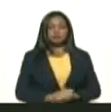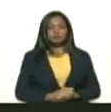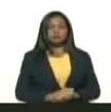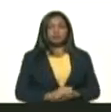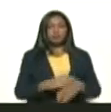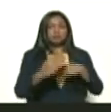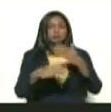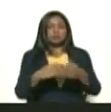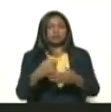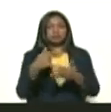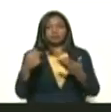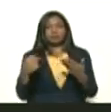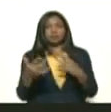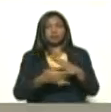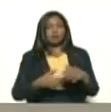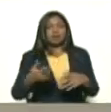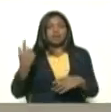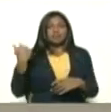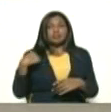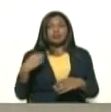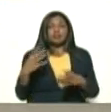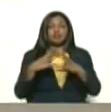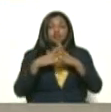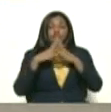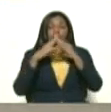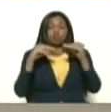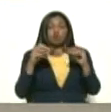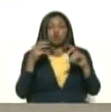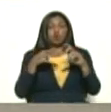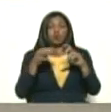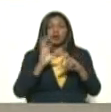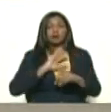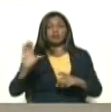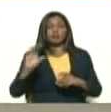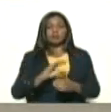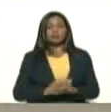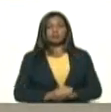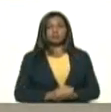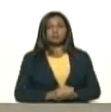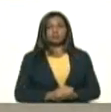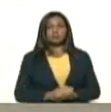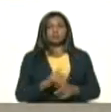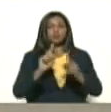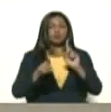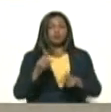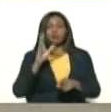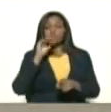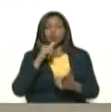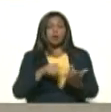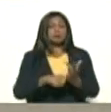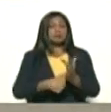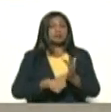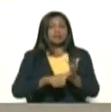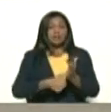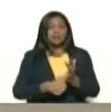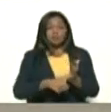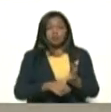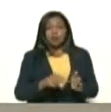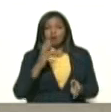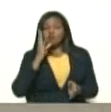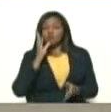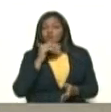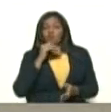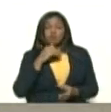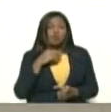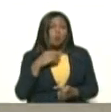pasado por mil vicisitudes, pero todos regresan con su carnet de la patria. Algunos no tienen cédula, no tienen pasaporte,